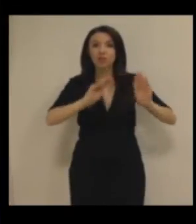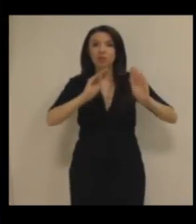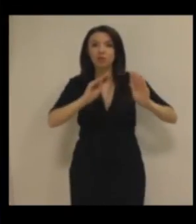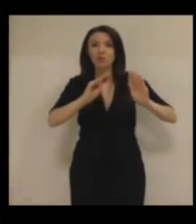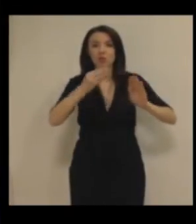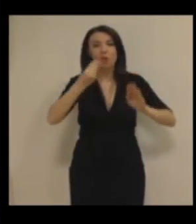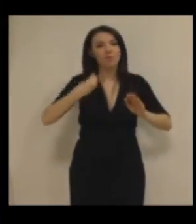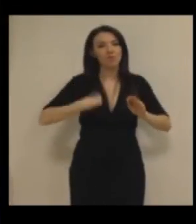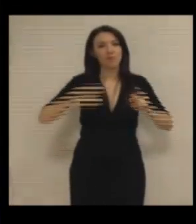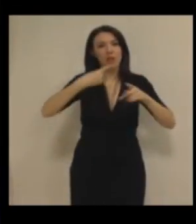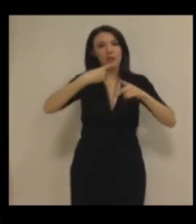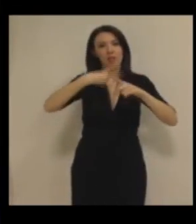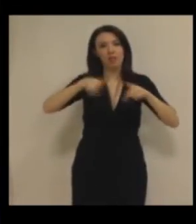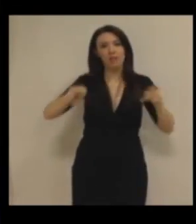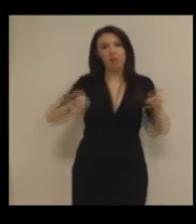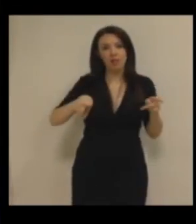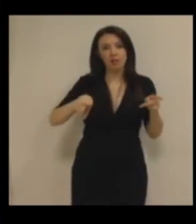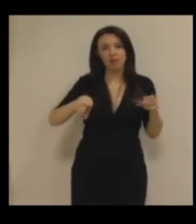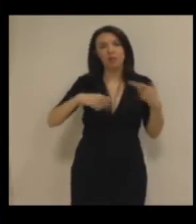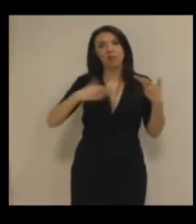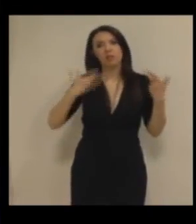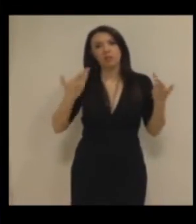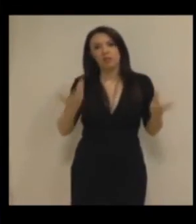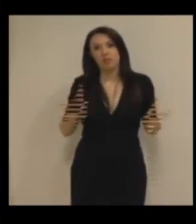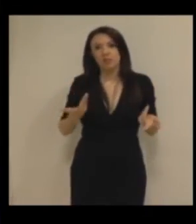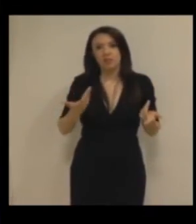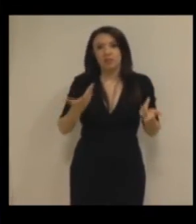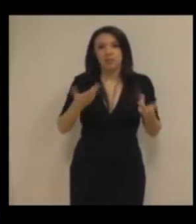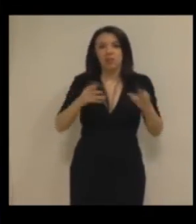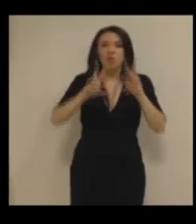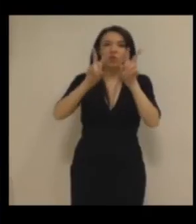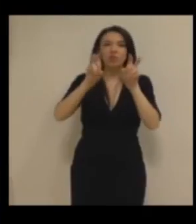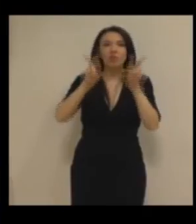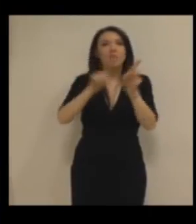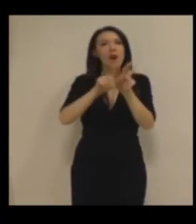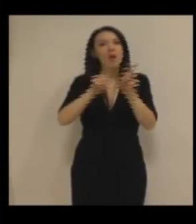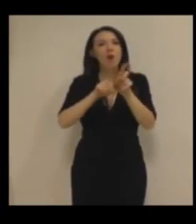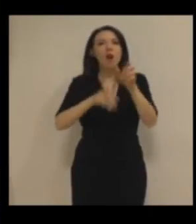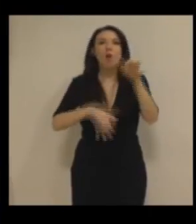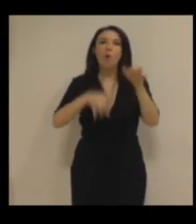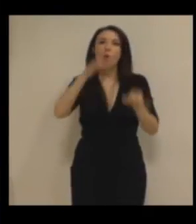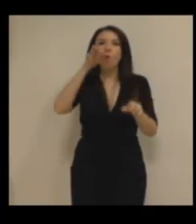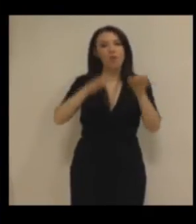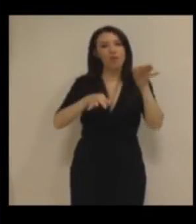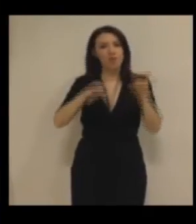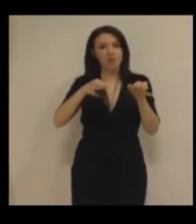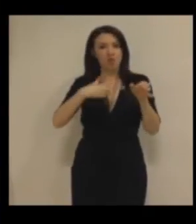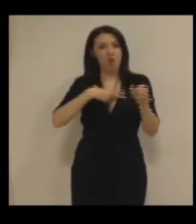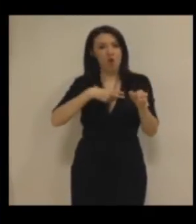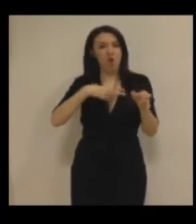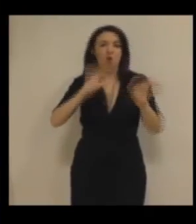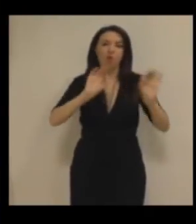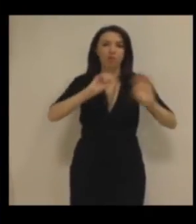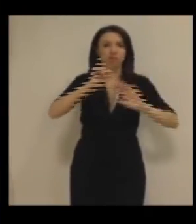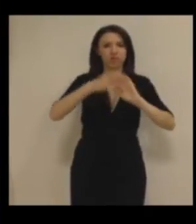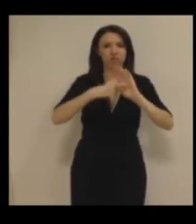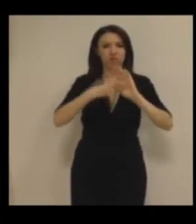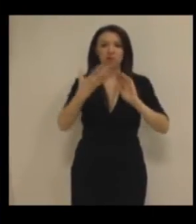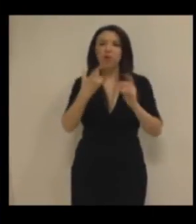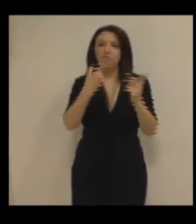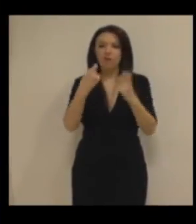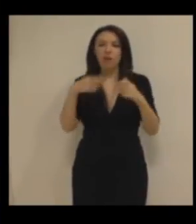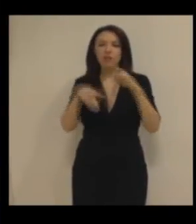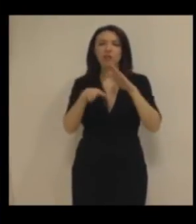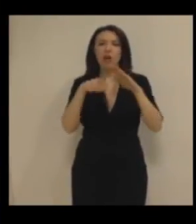no es lo mismo, ¿no? Y entonces entramos en un tema como casi jurídico o legal o así, ¿no? Entonces yo creo que en eso hay que seguir